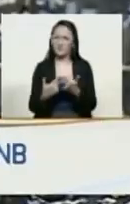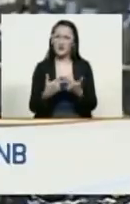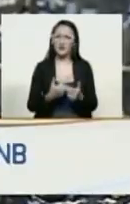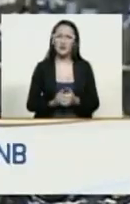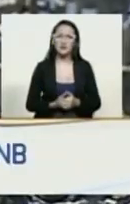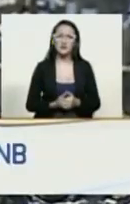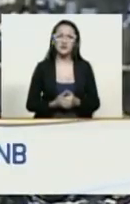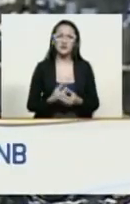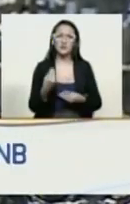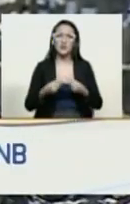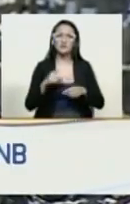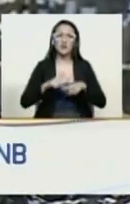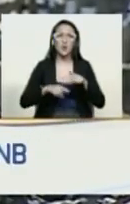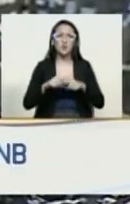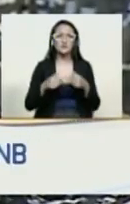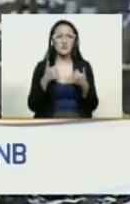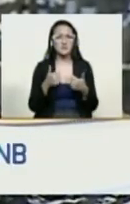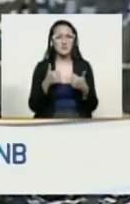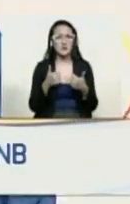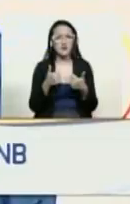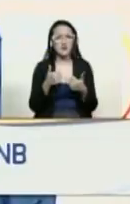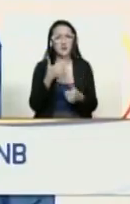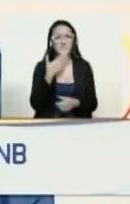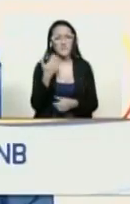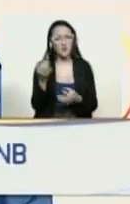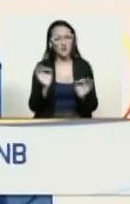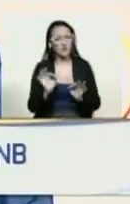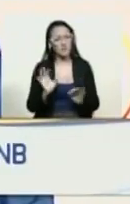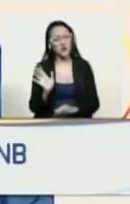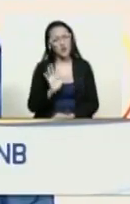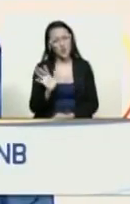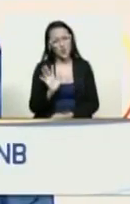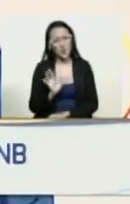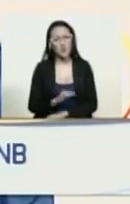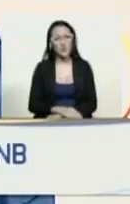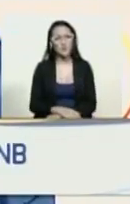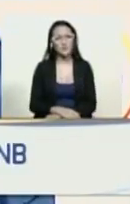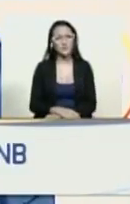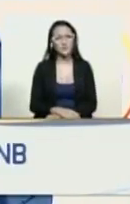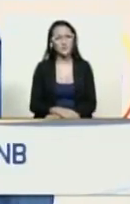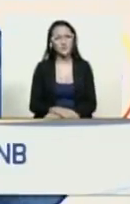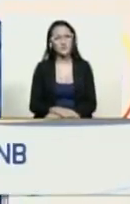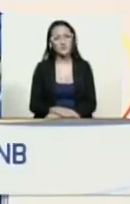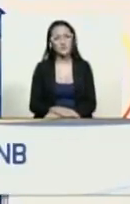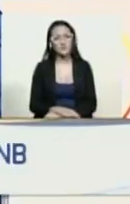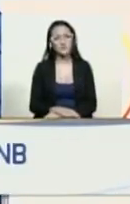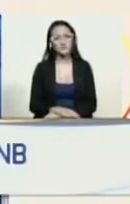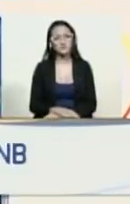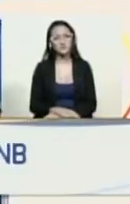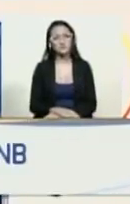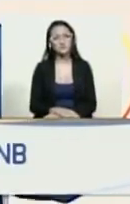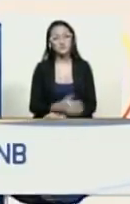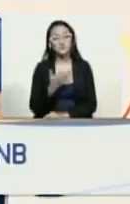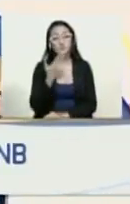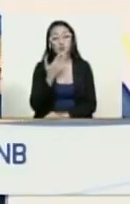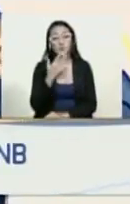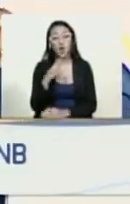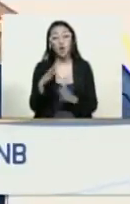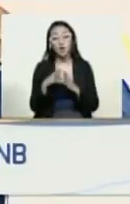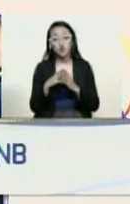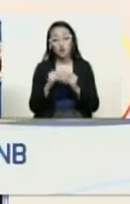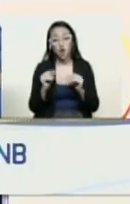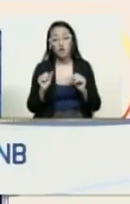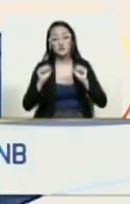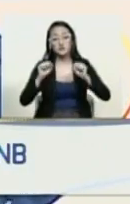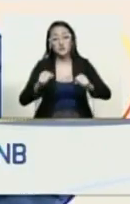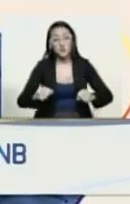de no hacer las cosas al máximo nivel y de la mejor manera. Si todos nos pusiéramos a remar este